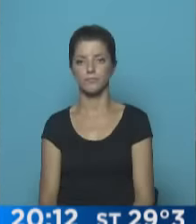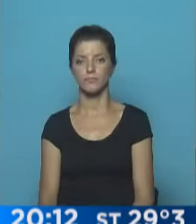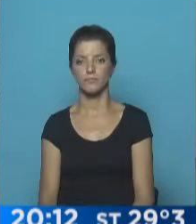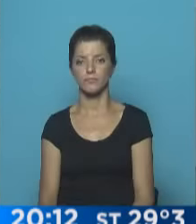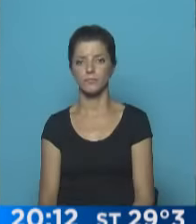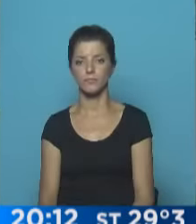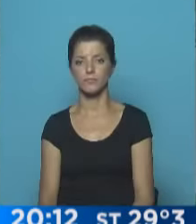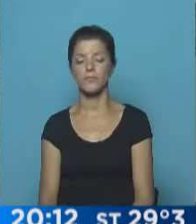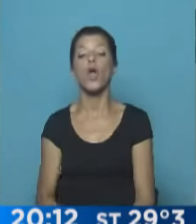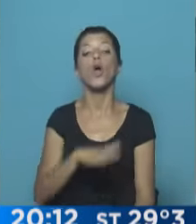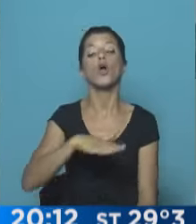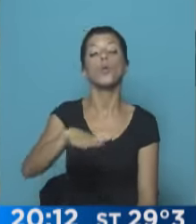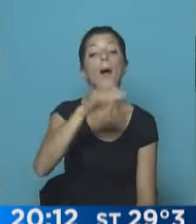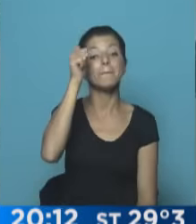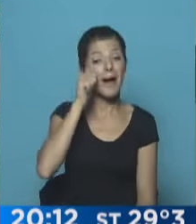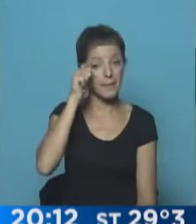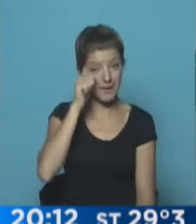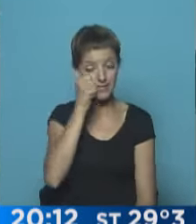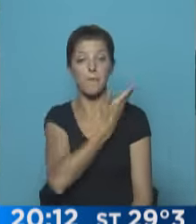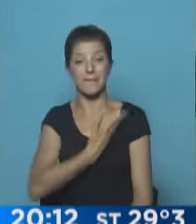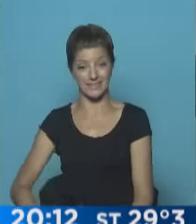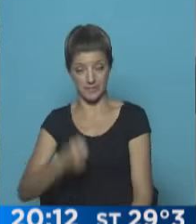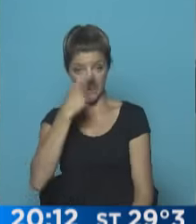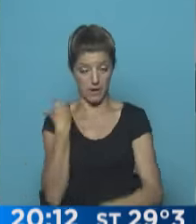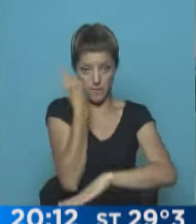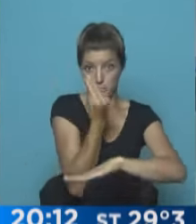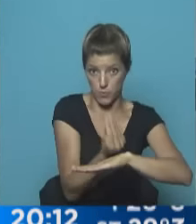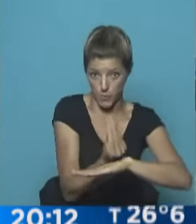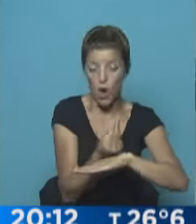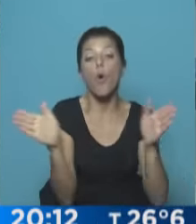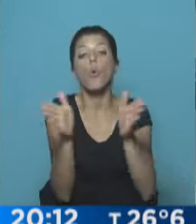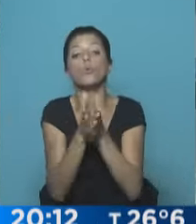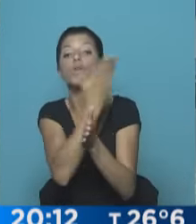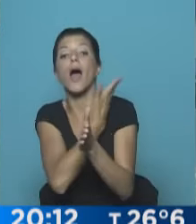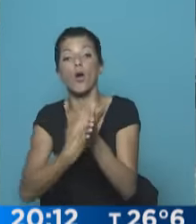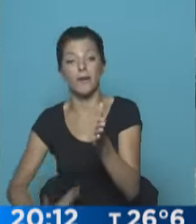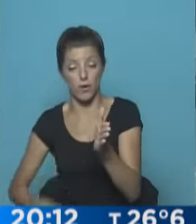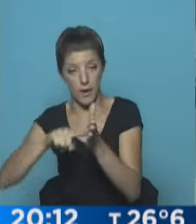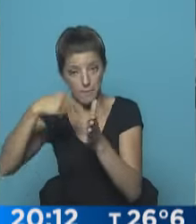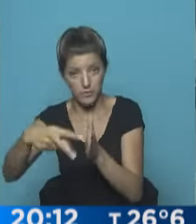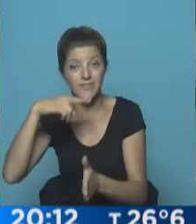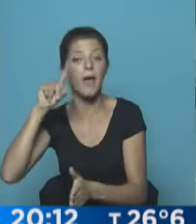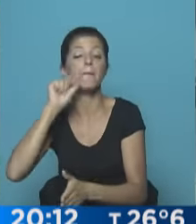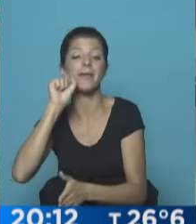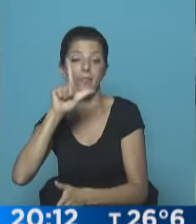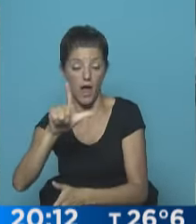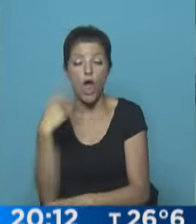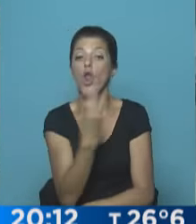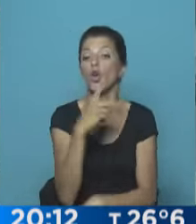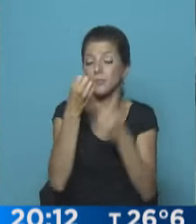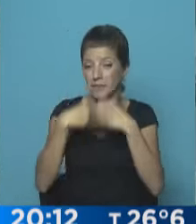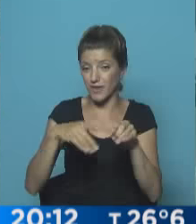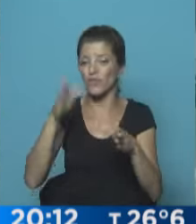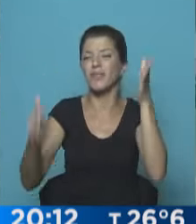la ciudad de mar de plata estuvo el presidente de la nación Mauricio macri entre otras cuestiones junto a la gobernadora María Eugenia Vidal lanzó la temporada de